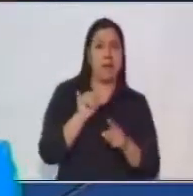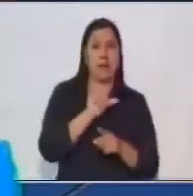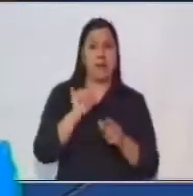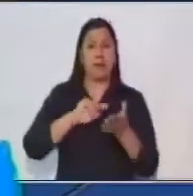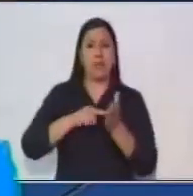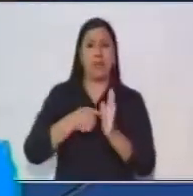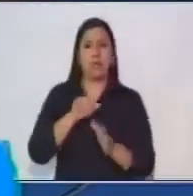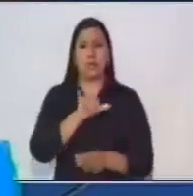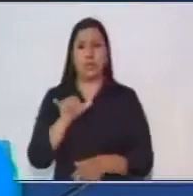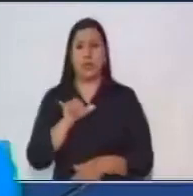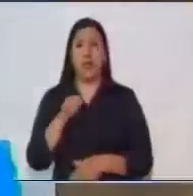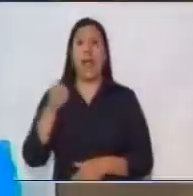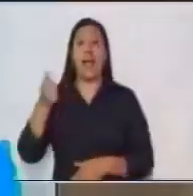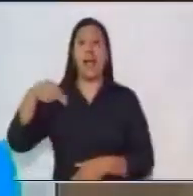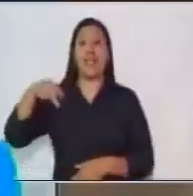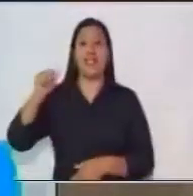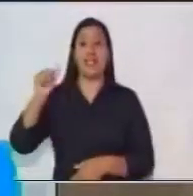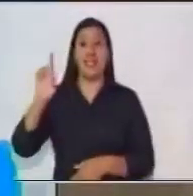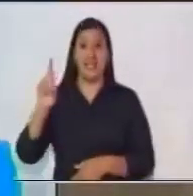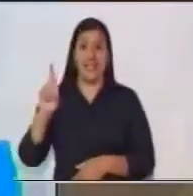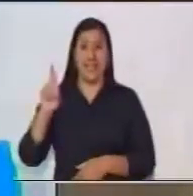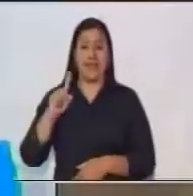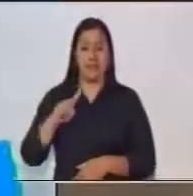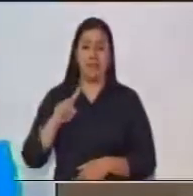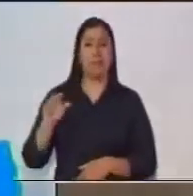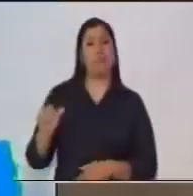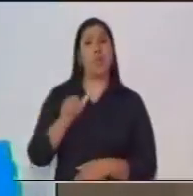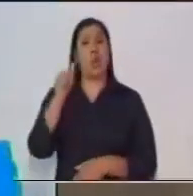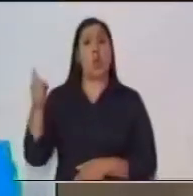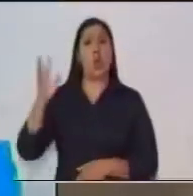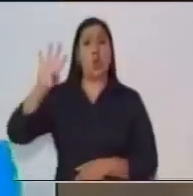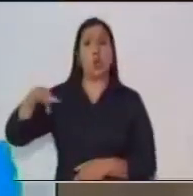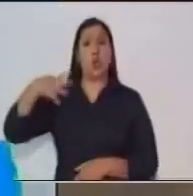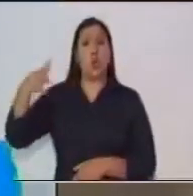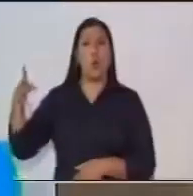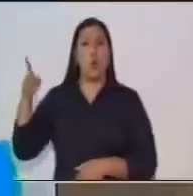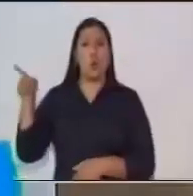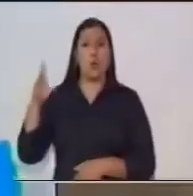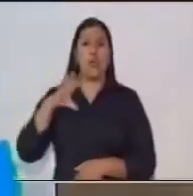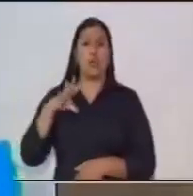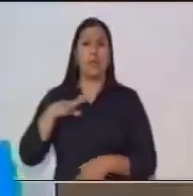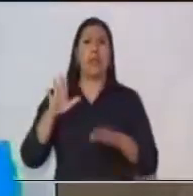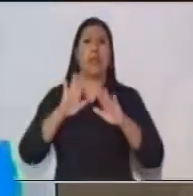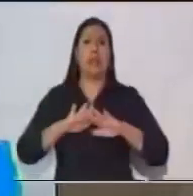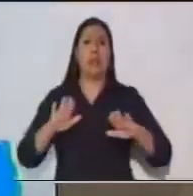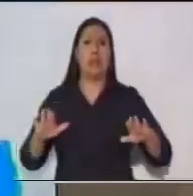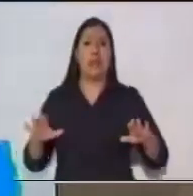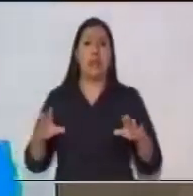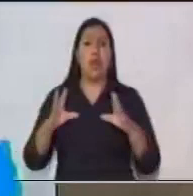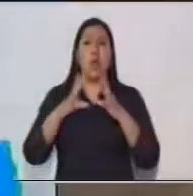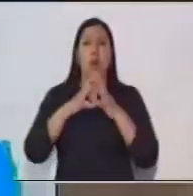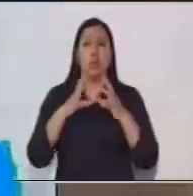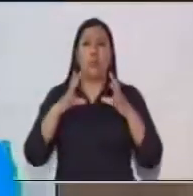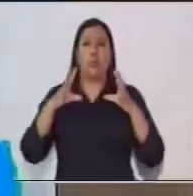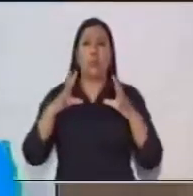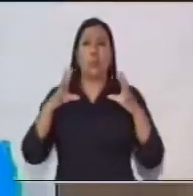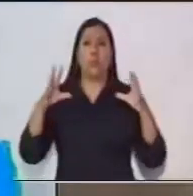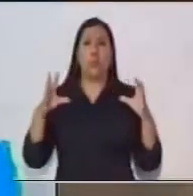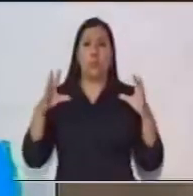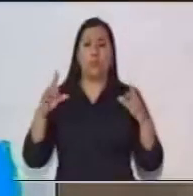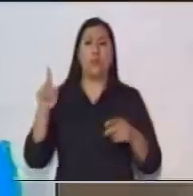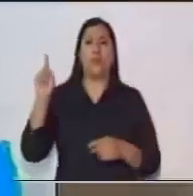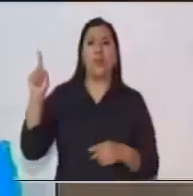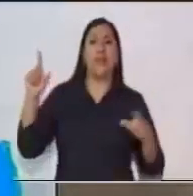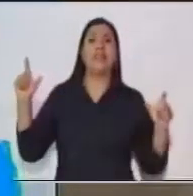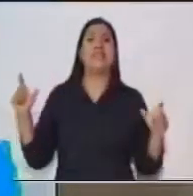andar. En el siguiente cuadro tenemos unos niños con unos globos que están, ¿qué?